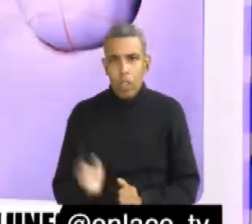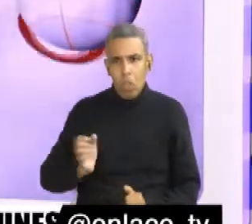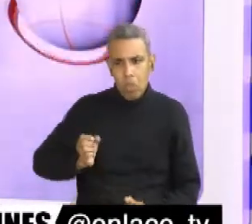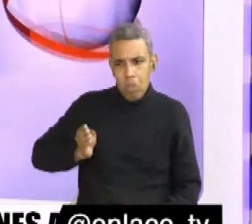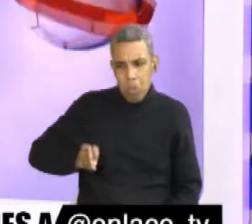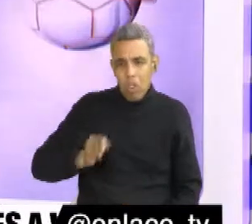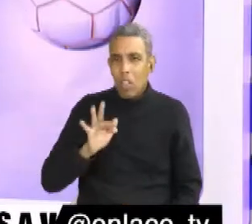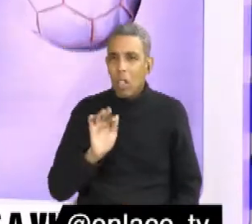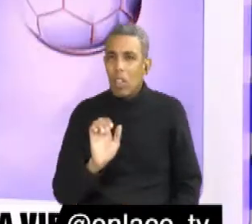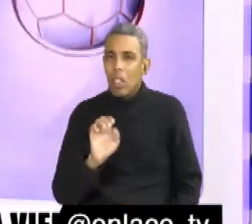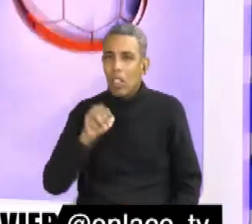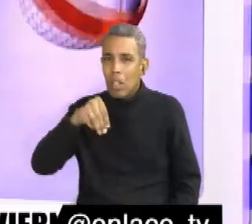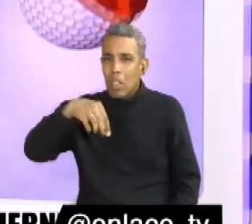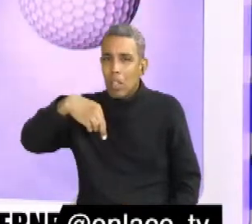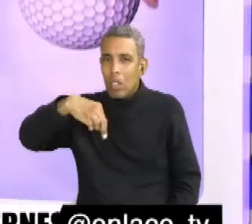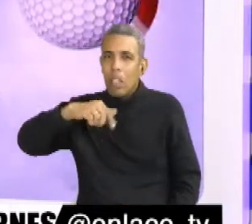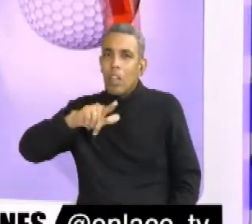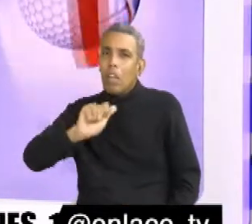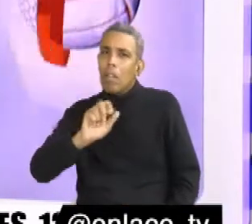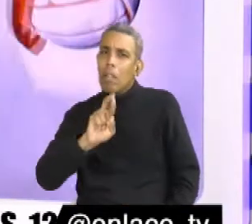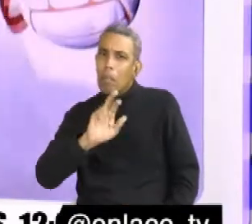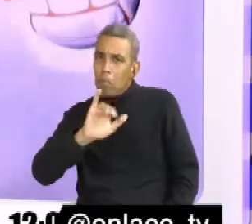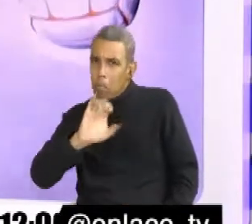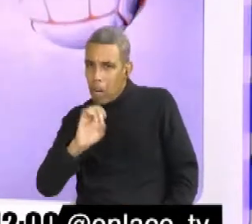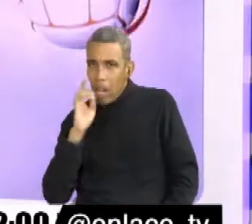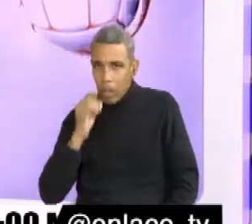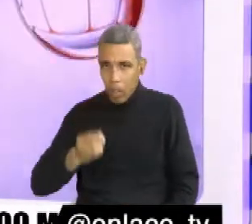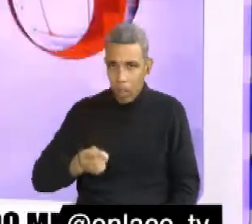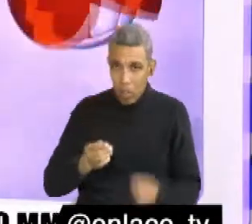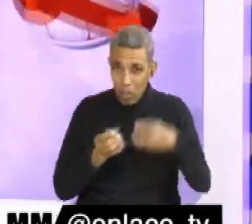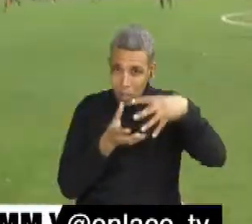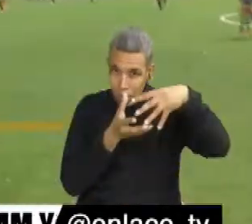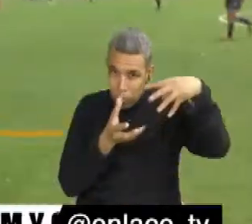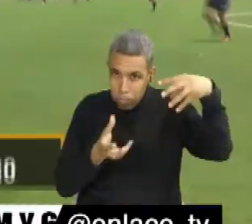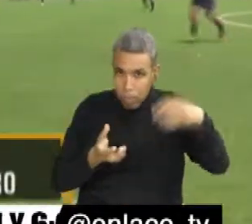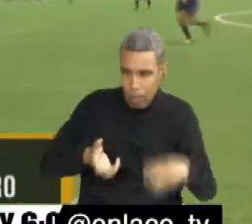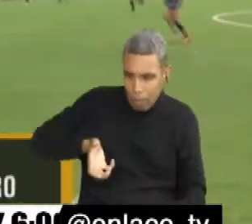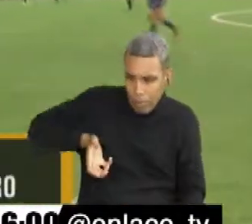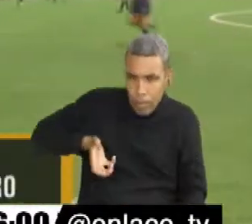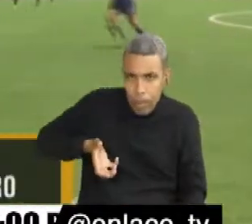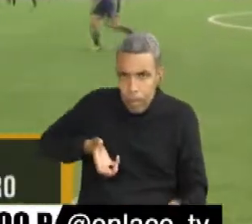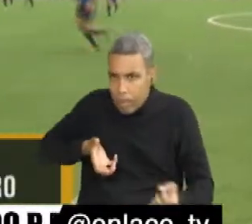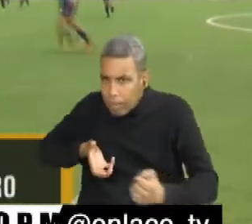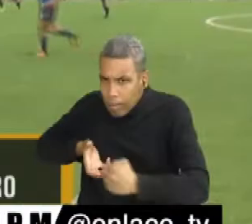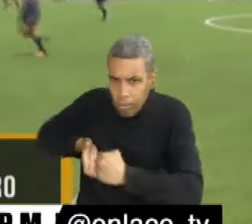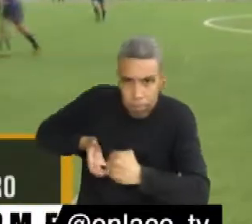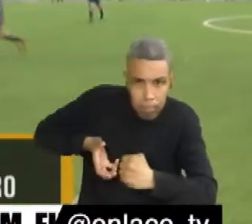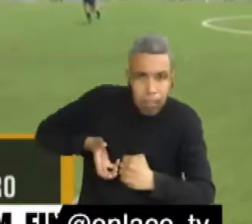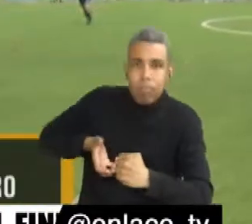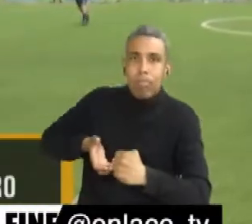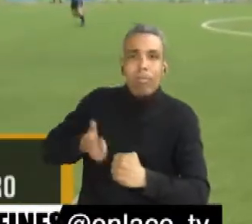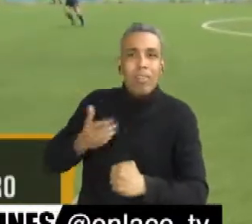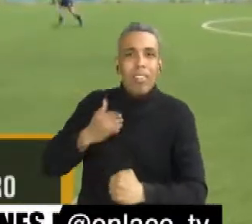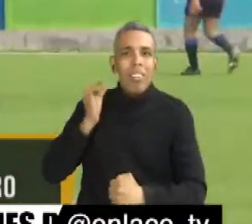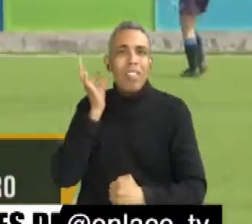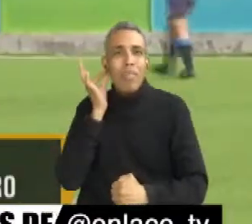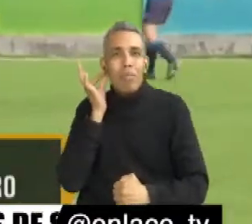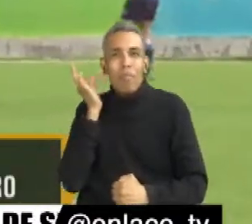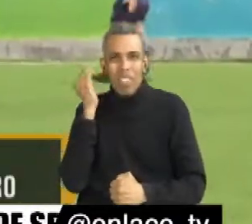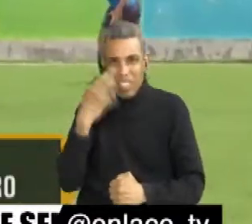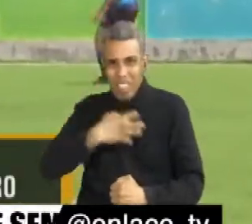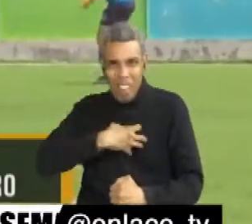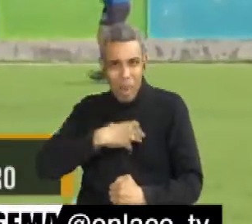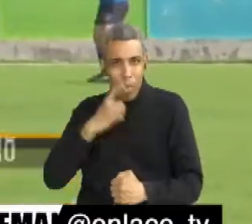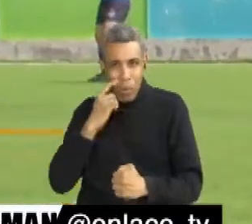puesto en el campeonato departamental de esta disciplina deportiva. El equipo masculino de Templarios, que disputaba su paso a la final del